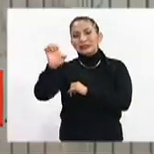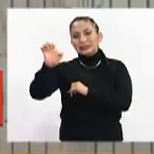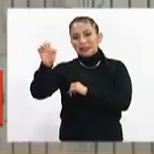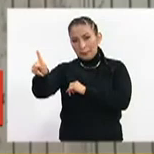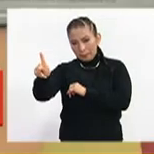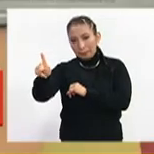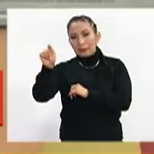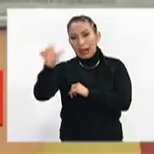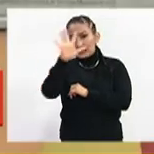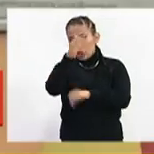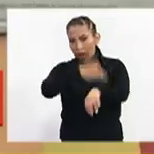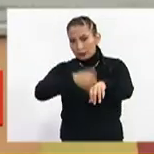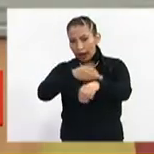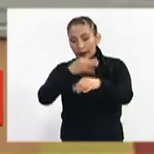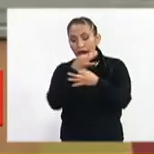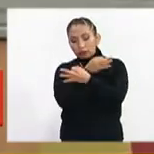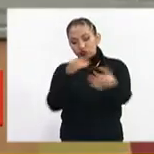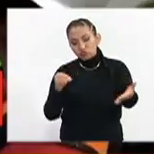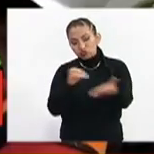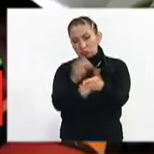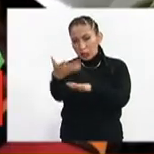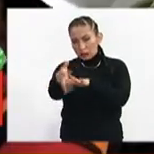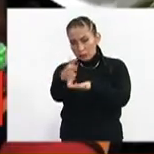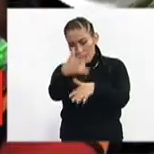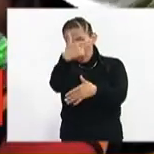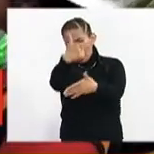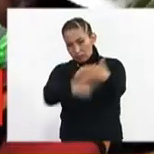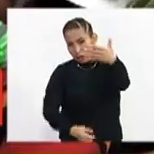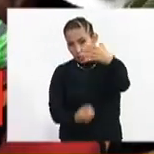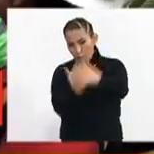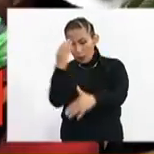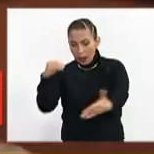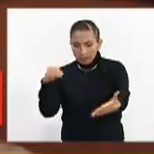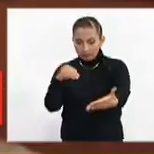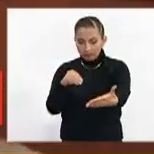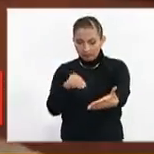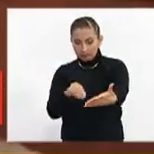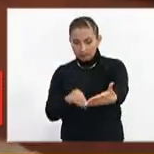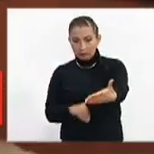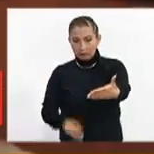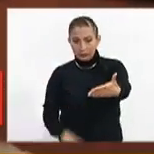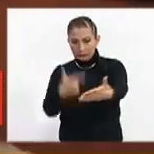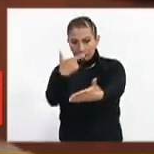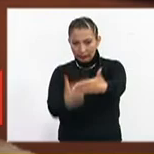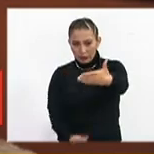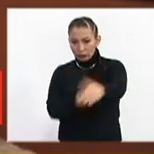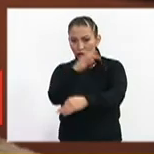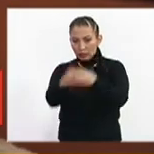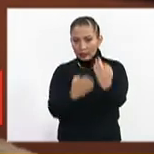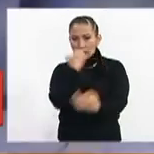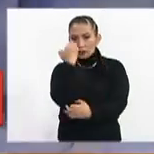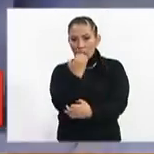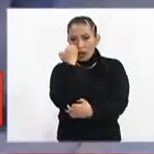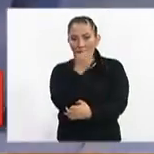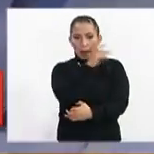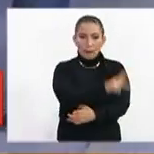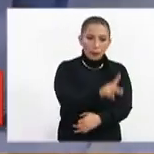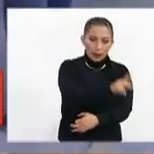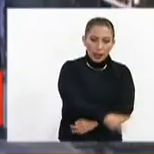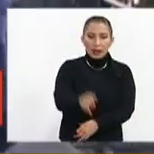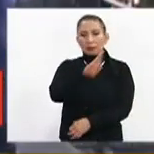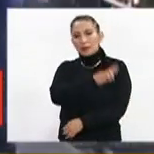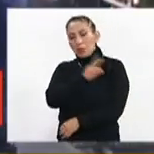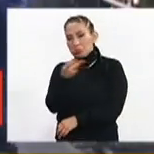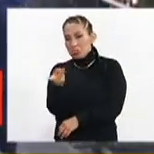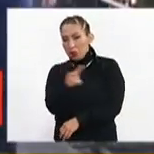www.gov.mx.cep. Esto a las 5 de la tarde, más o menos, se está actualizando un listado de todas las escuelas, tanto públicas